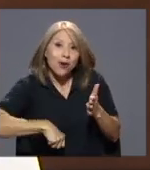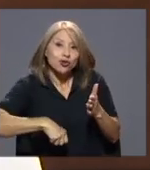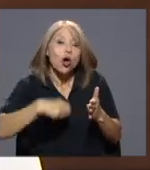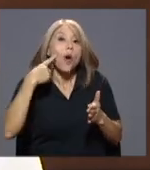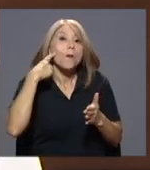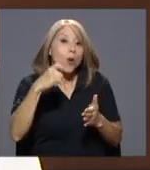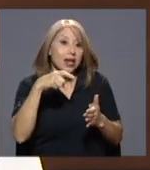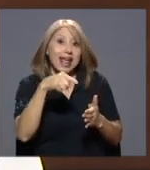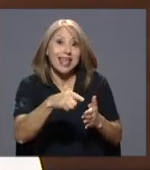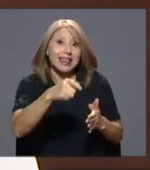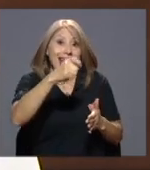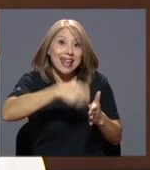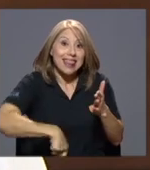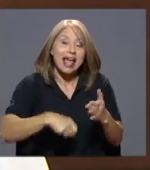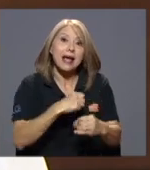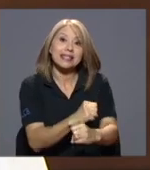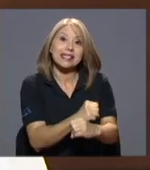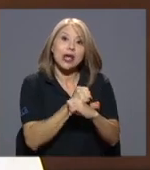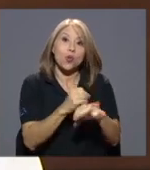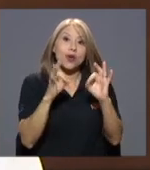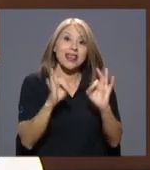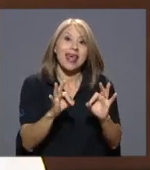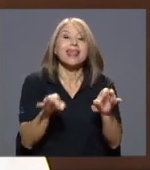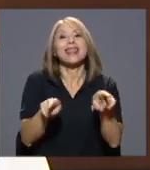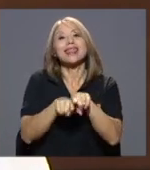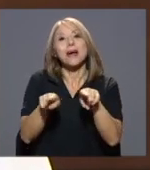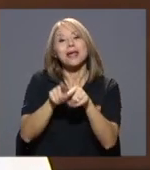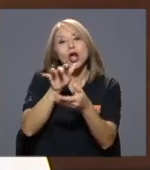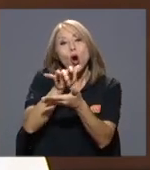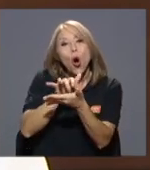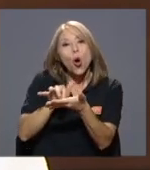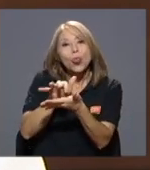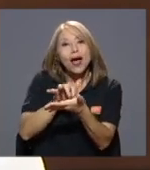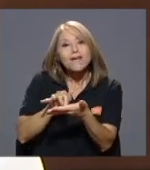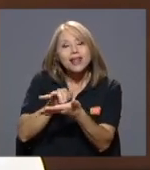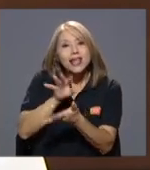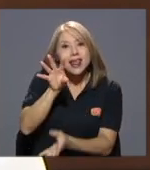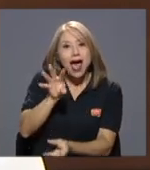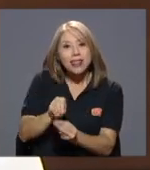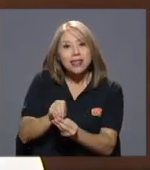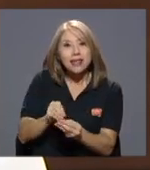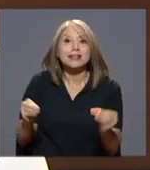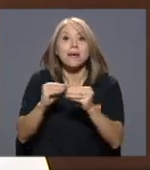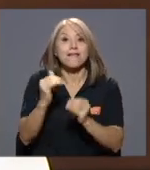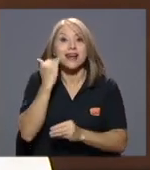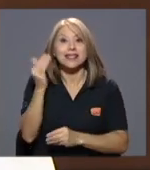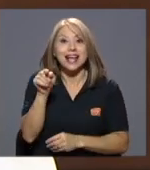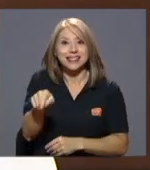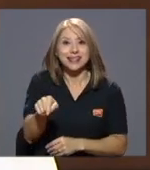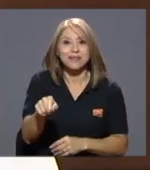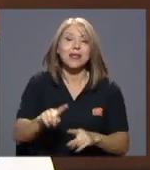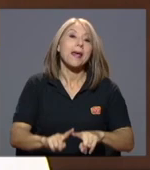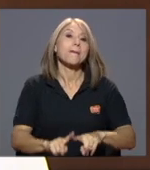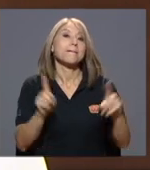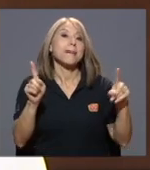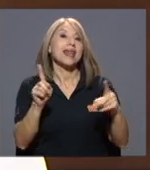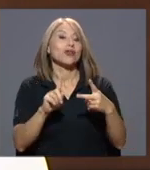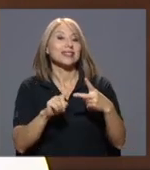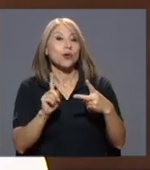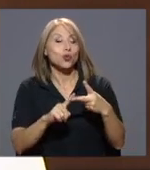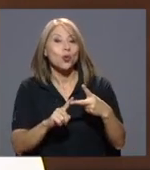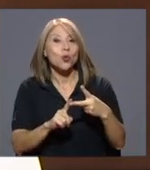para la contabilidad, porque es mucho más fácil contabilizar eso que cuando es un efectivo, etcétera. Me Pero en sumo. segundo lugar, nada